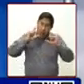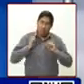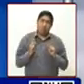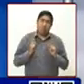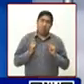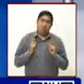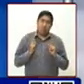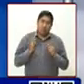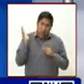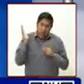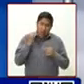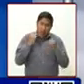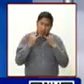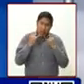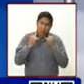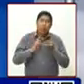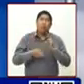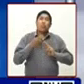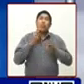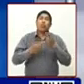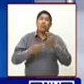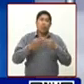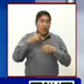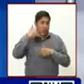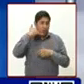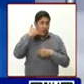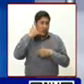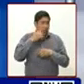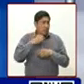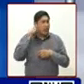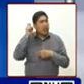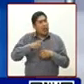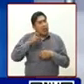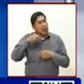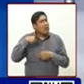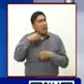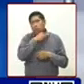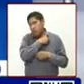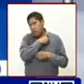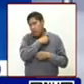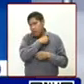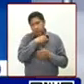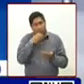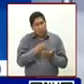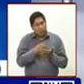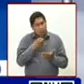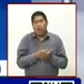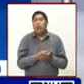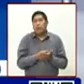fotito. Ahí están los datos del número de cuenta, el número de celular. Sí. Necesitamos de